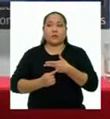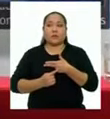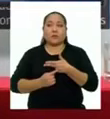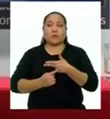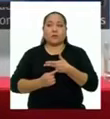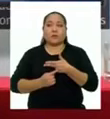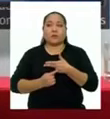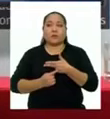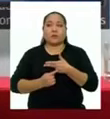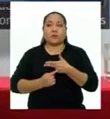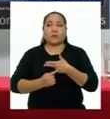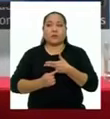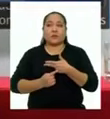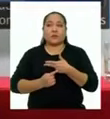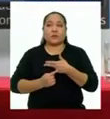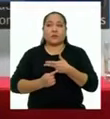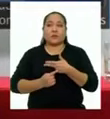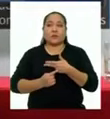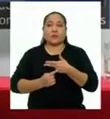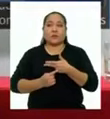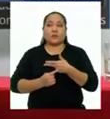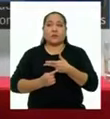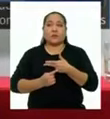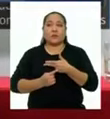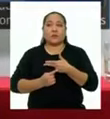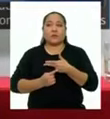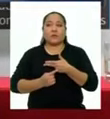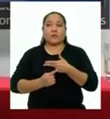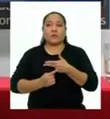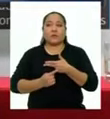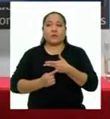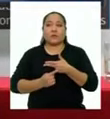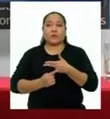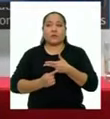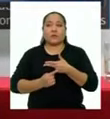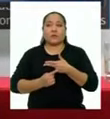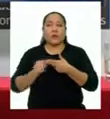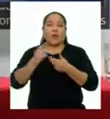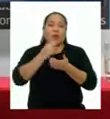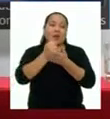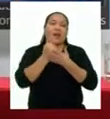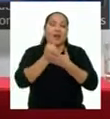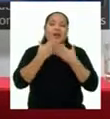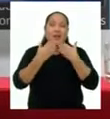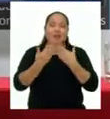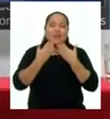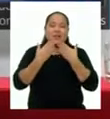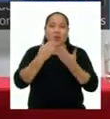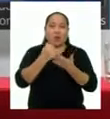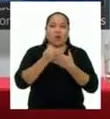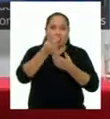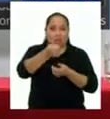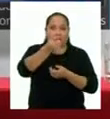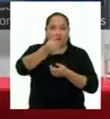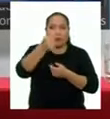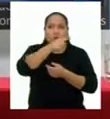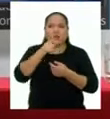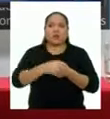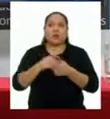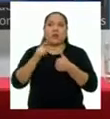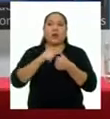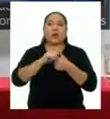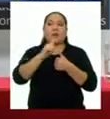De acuerdo. ¿Lo van a ir pasando desde ahí? Perfecto, muchas gracias. Me alivia. En este contexto, el primer eje